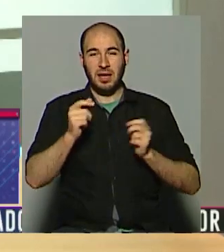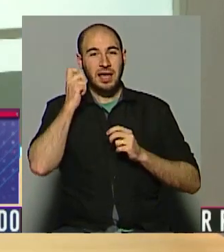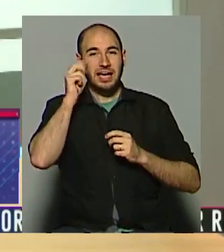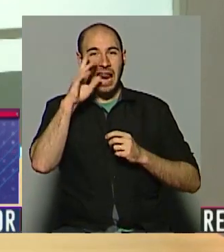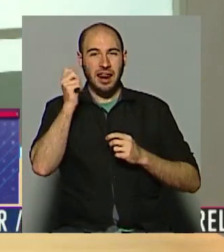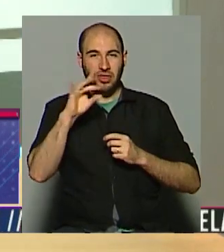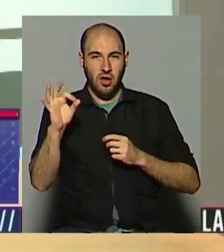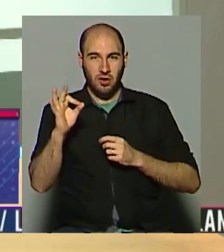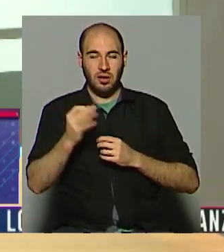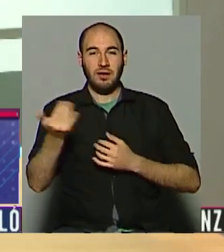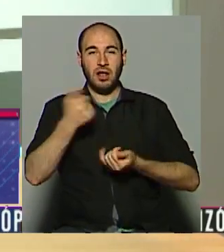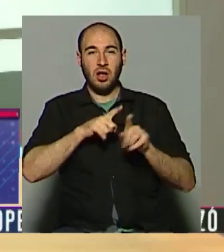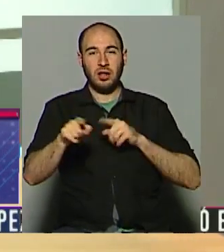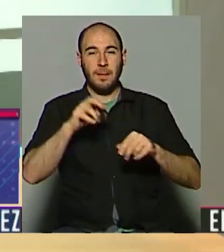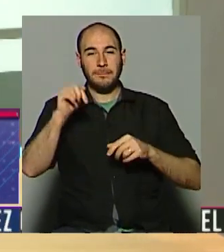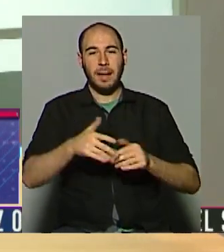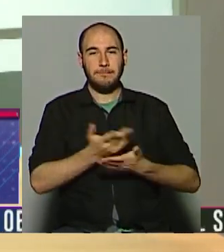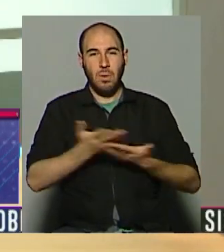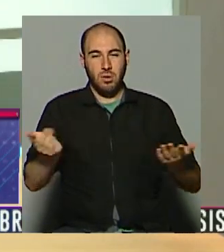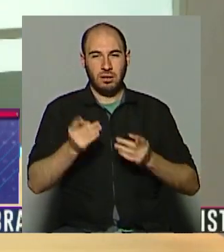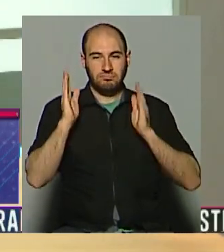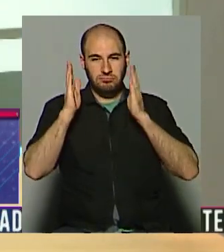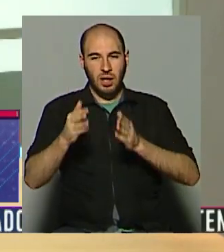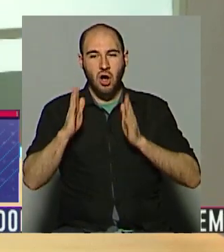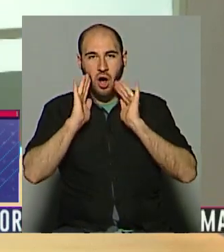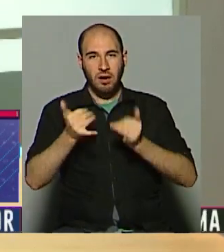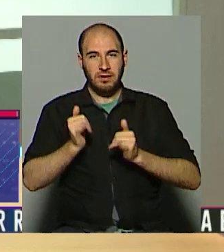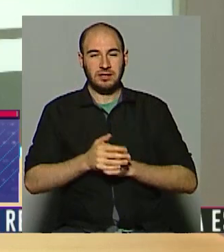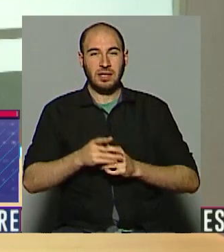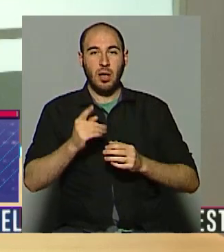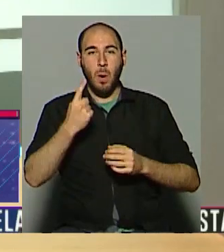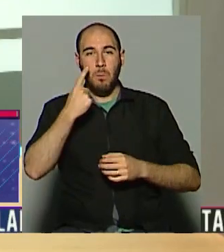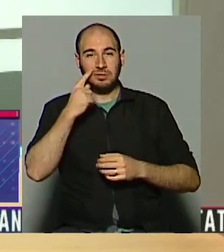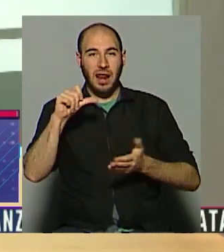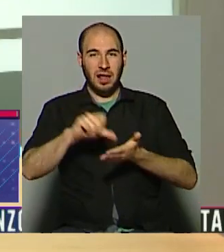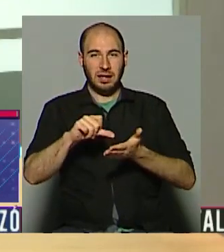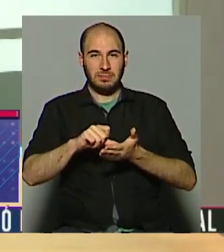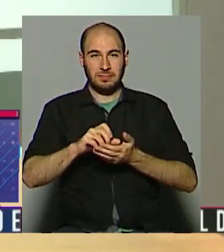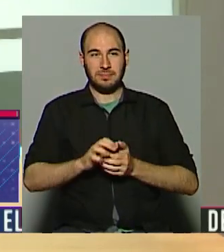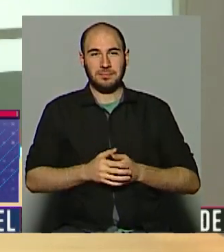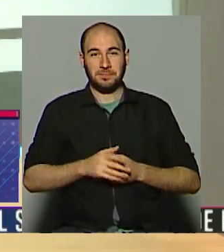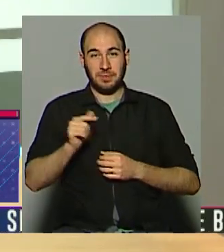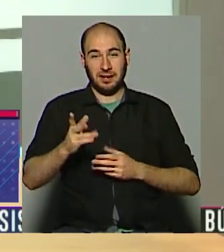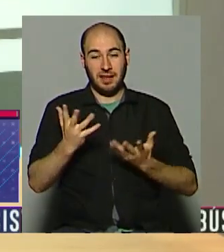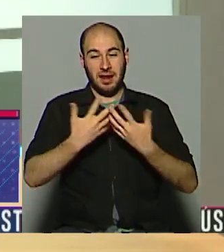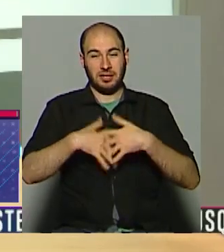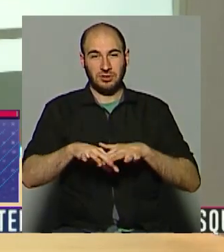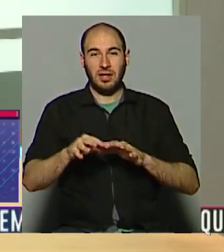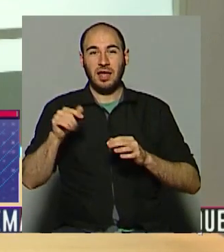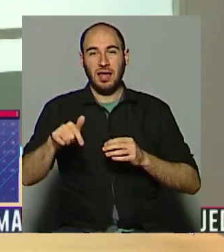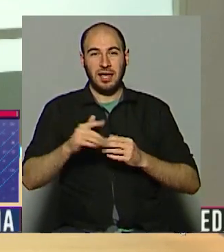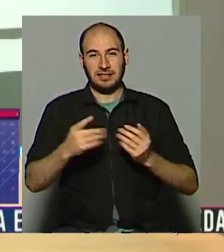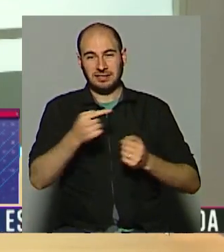Gerardo Villaverde, coordinador de políticas públicas orientadas a la juventud de la Municipalidad de Capital, que justamente está involucrada en